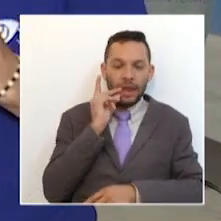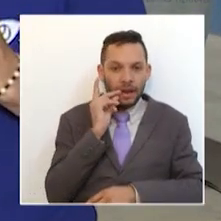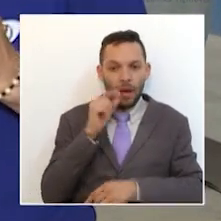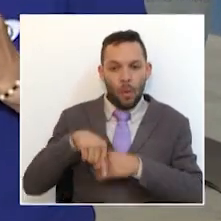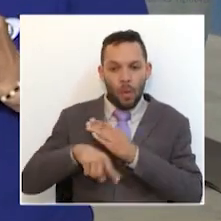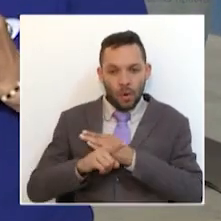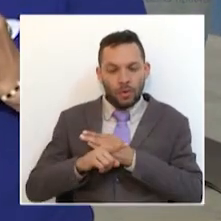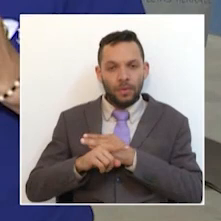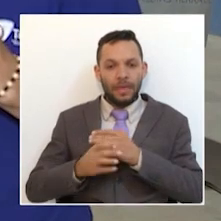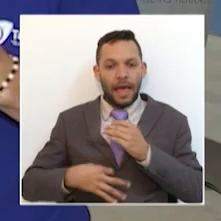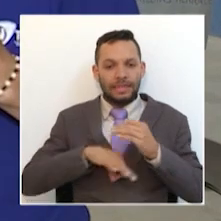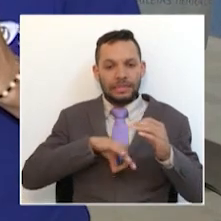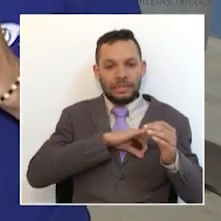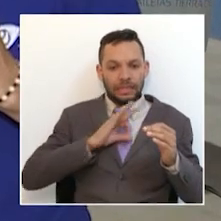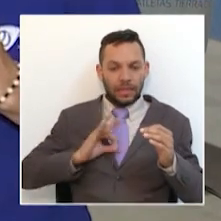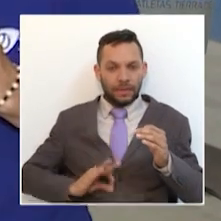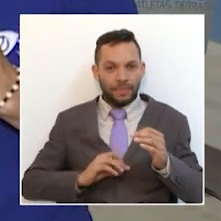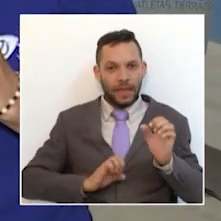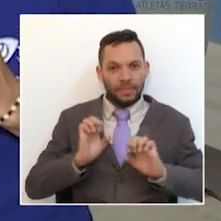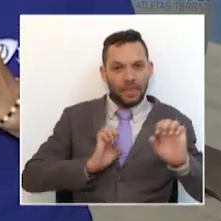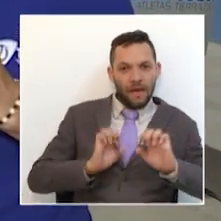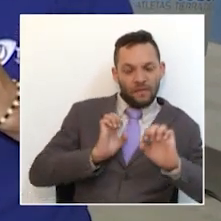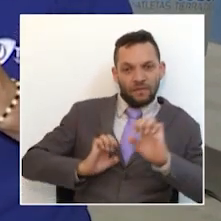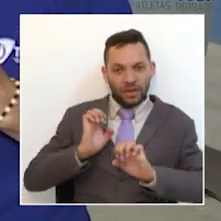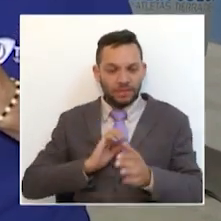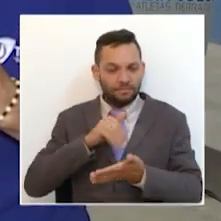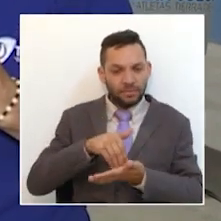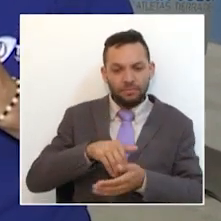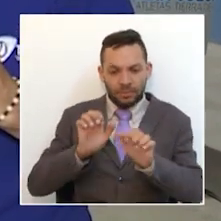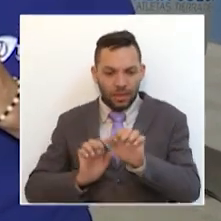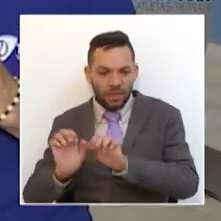técnico obviamente Cravioto salió en defensa de él y de sus dirigidos.